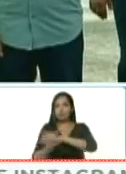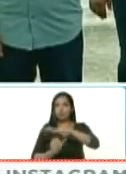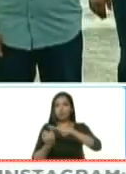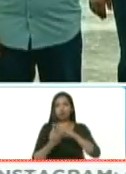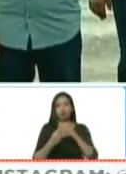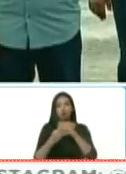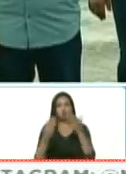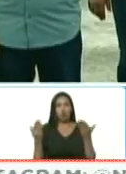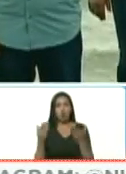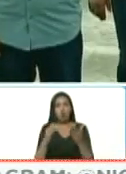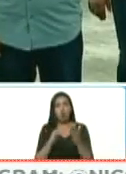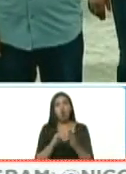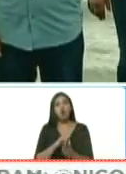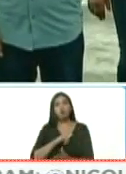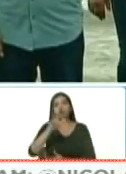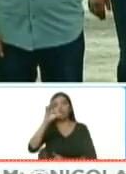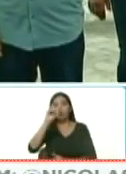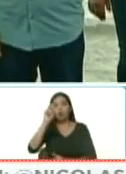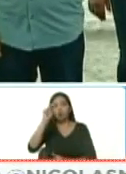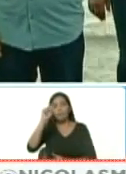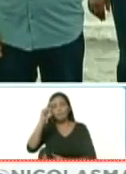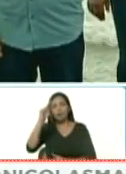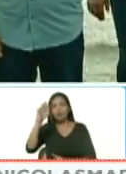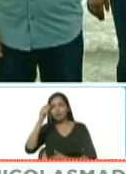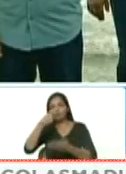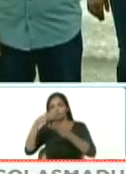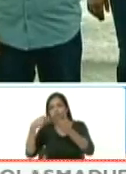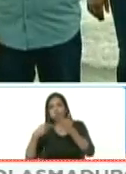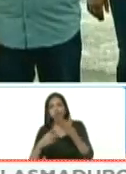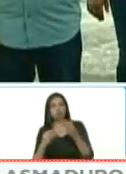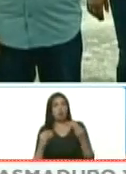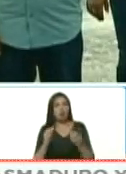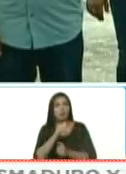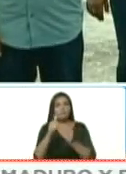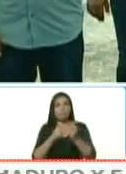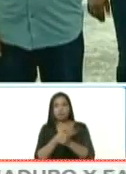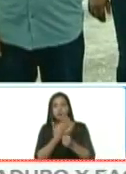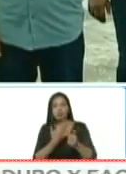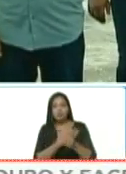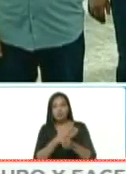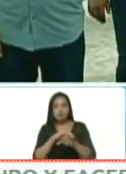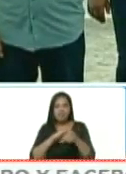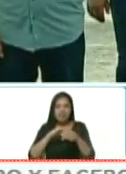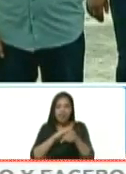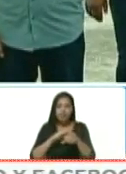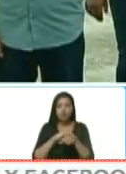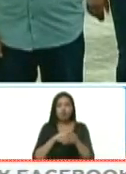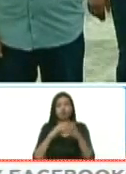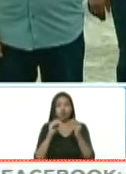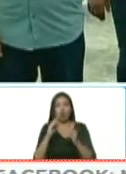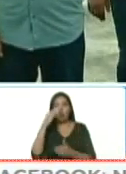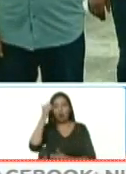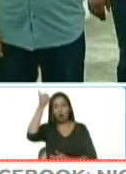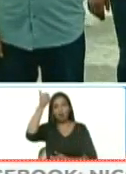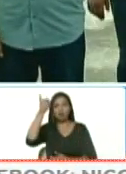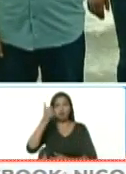con Viasa, etcétera. Todos. Viceministros, jefes militares,